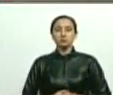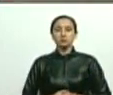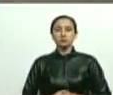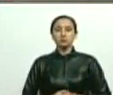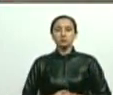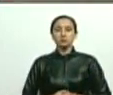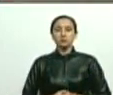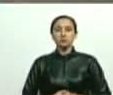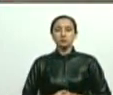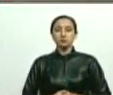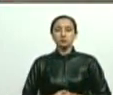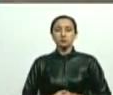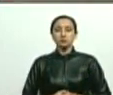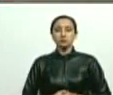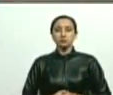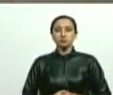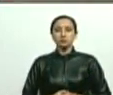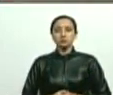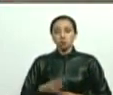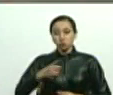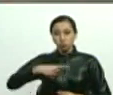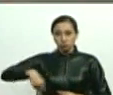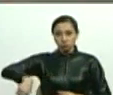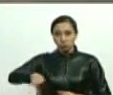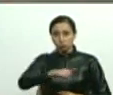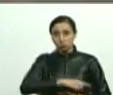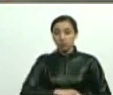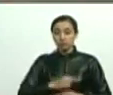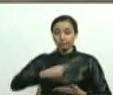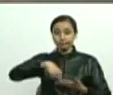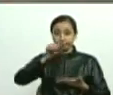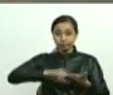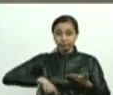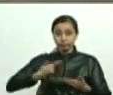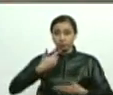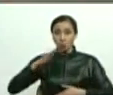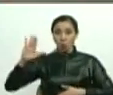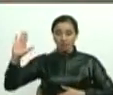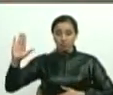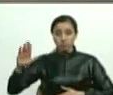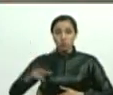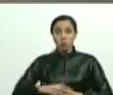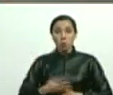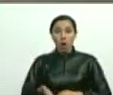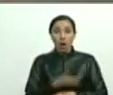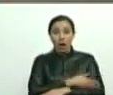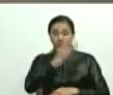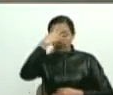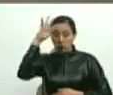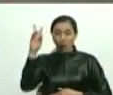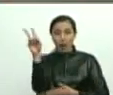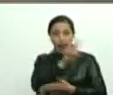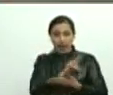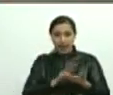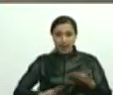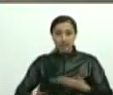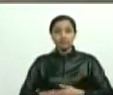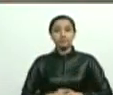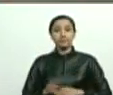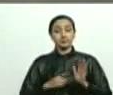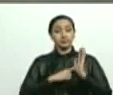Así que ustedes, al firmar este compromiso que ha leído Diosdado, y que oficialmente